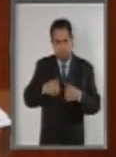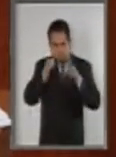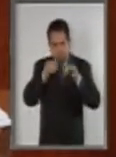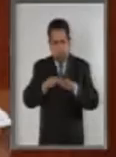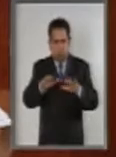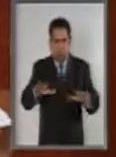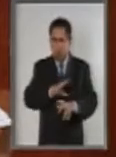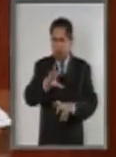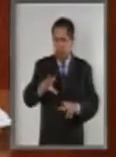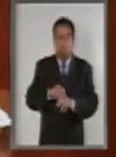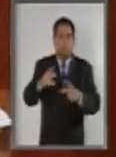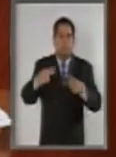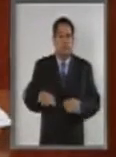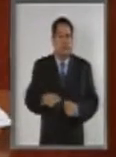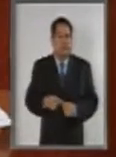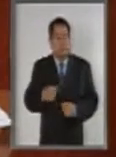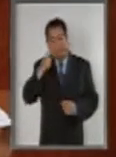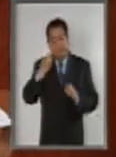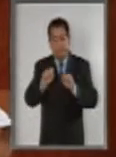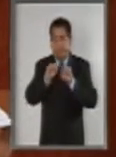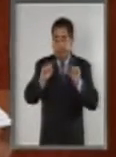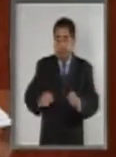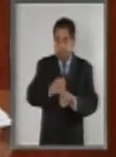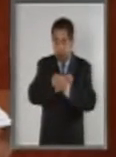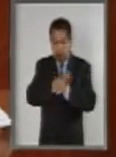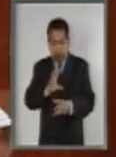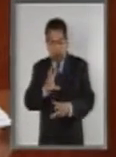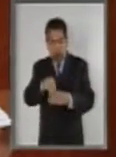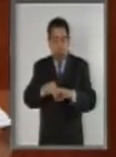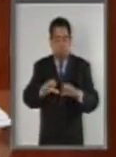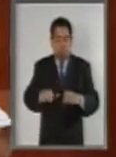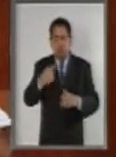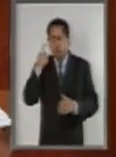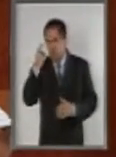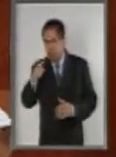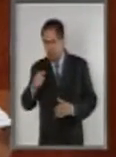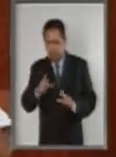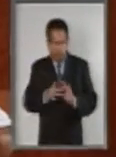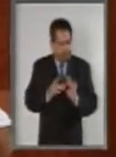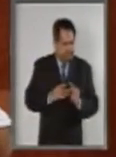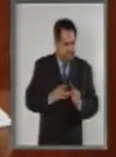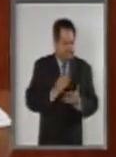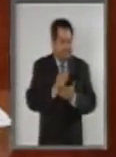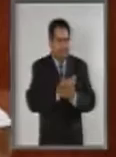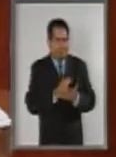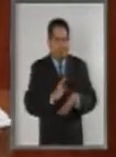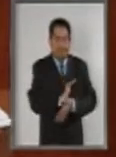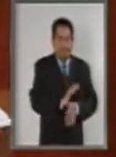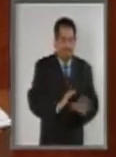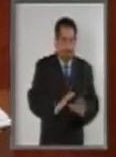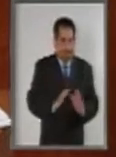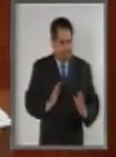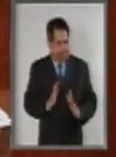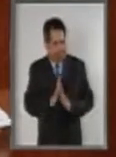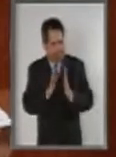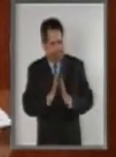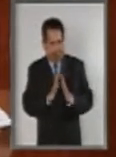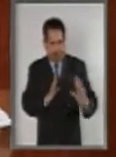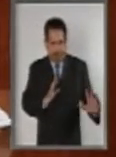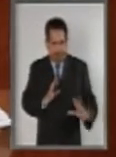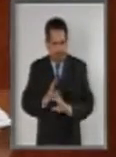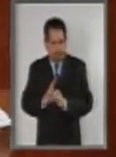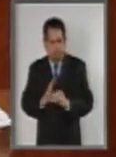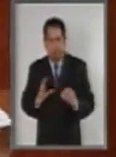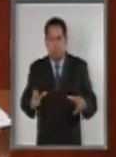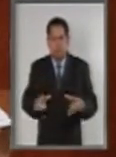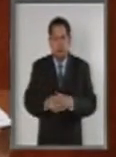distinción alguna al sistema educativo, con el objetivo de menoscabar las restricciones en la participación social.